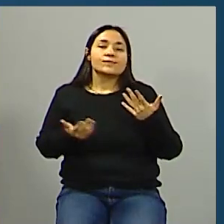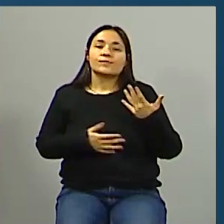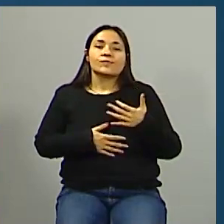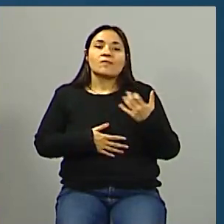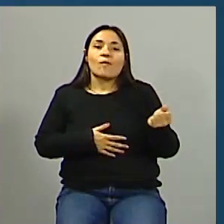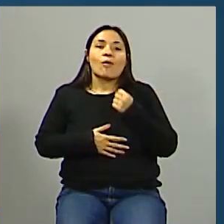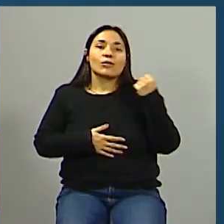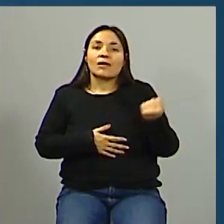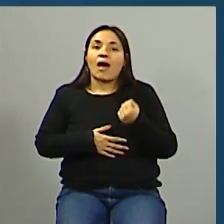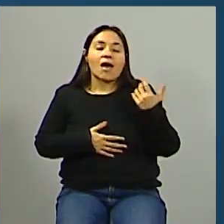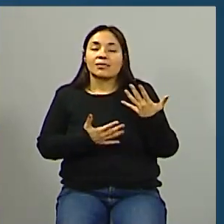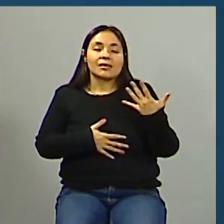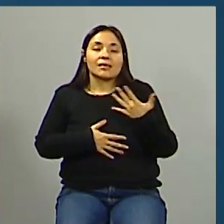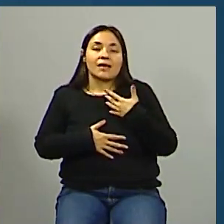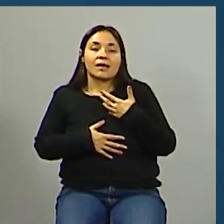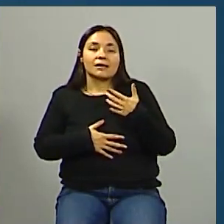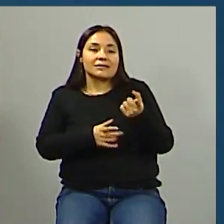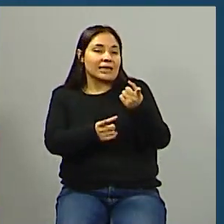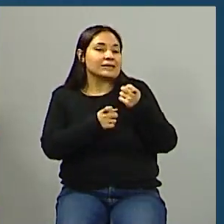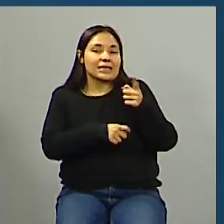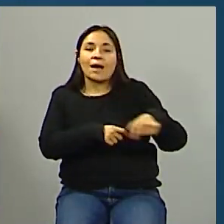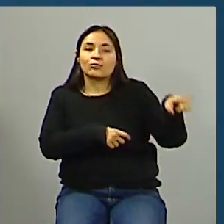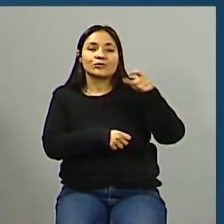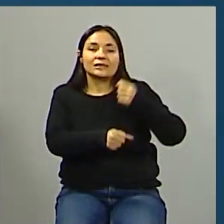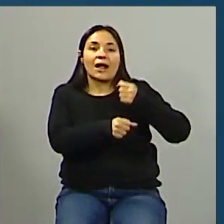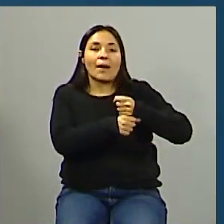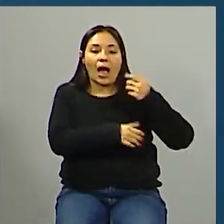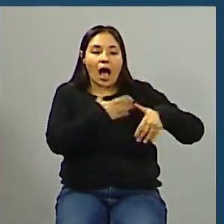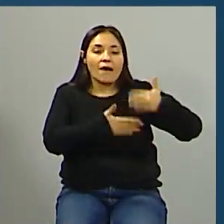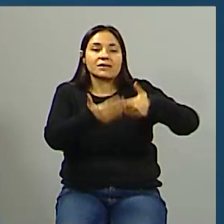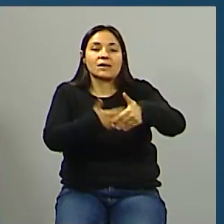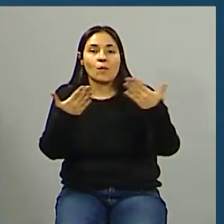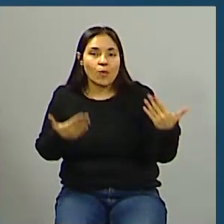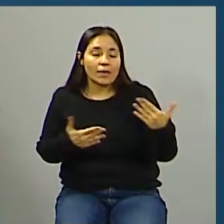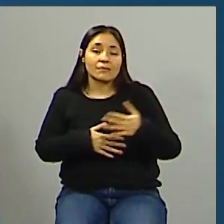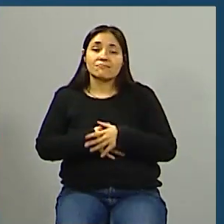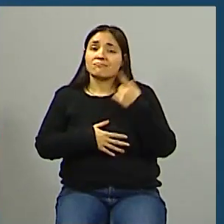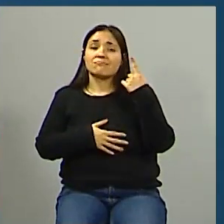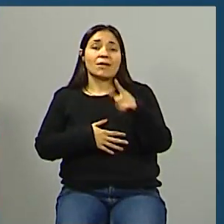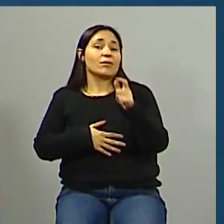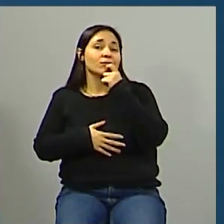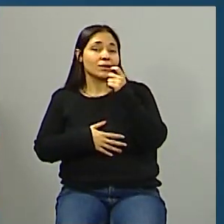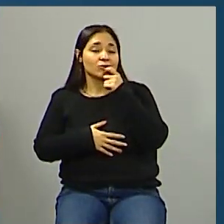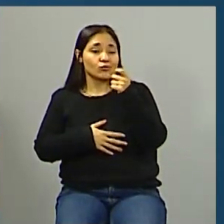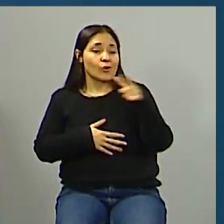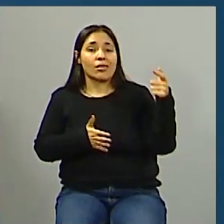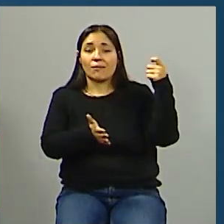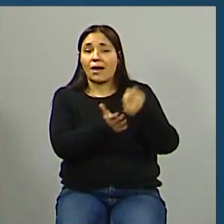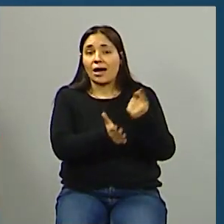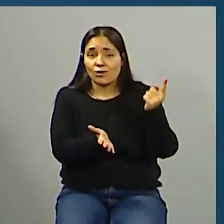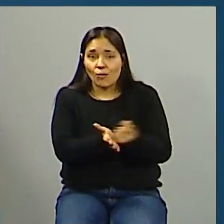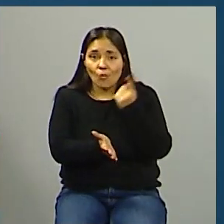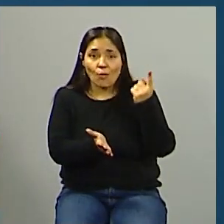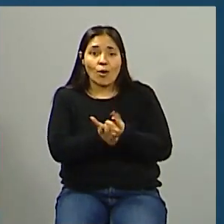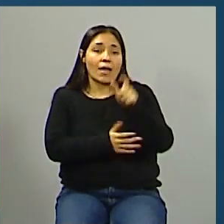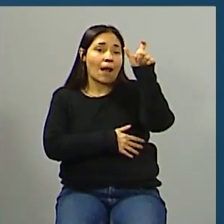mucho de ese trabajo para poder evolucionar. Pero cuando no se pueden pagar los salarios o cuando la persona no se